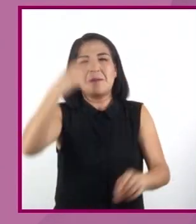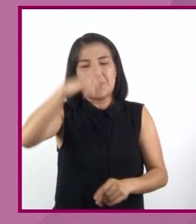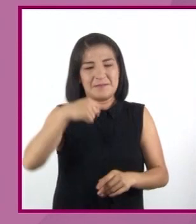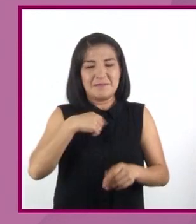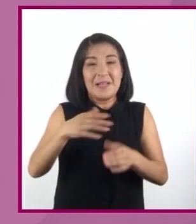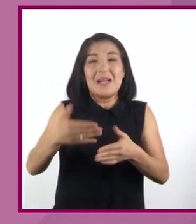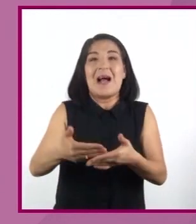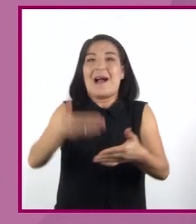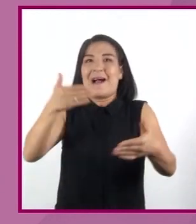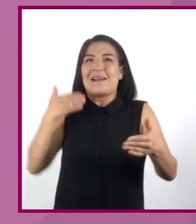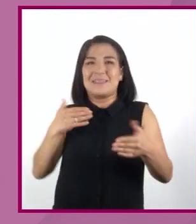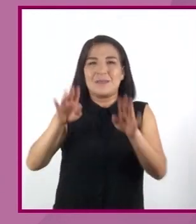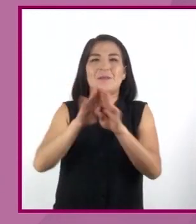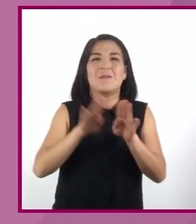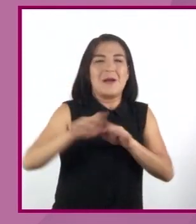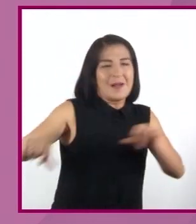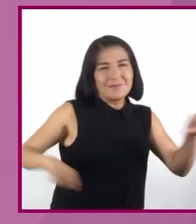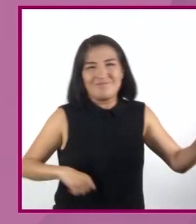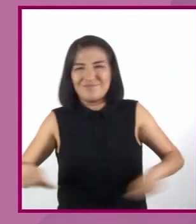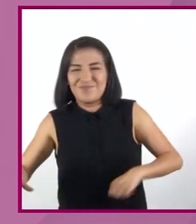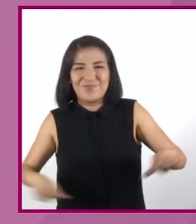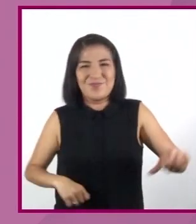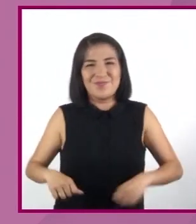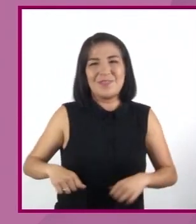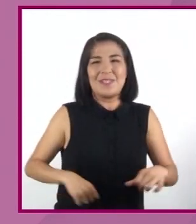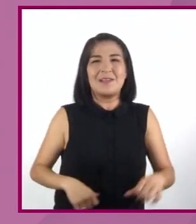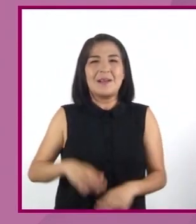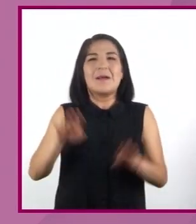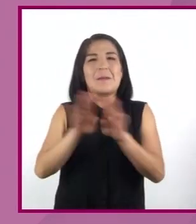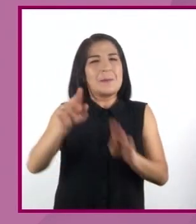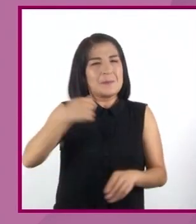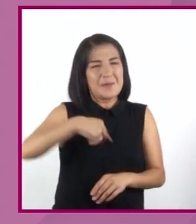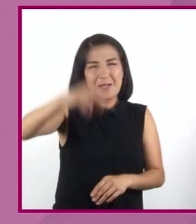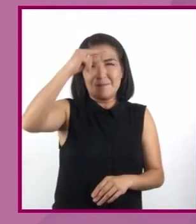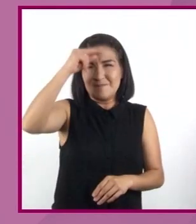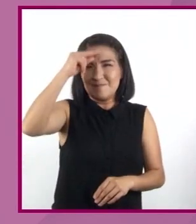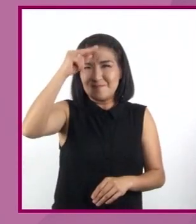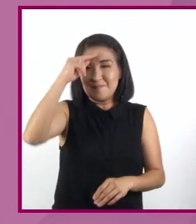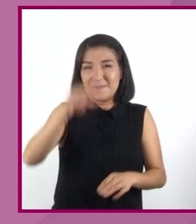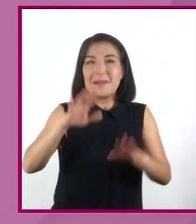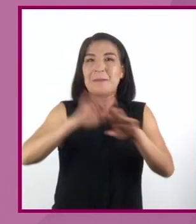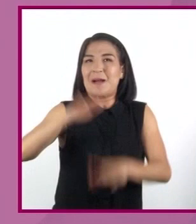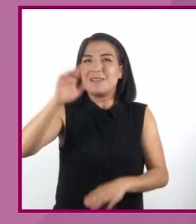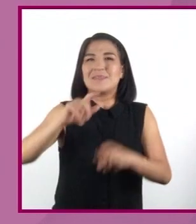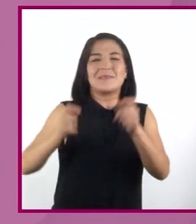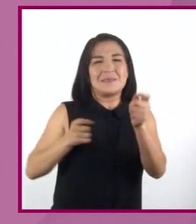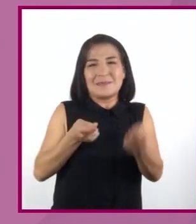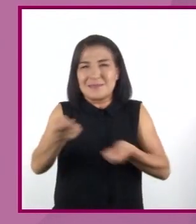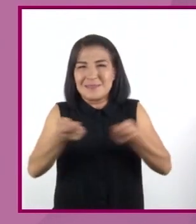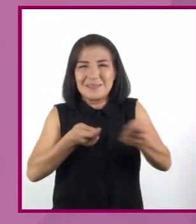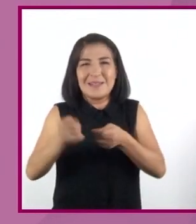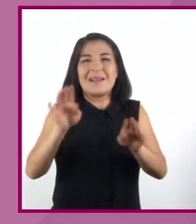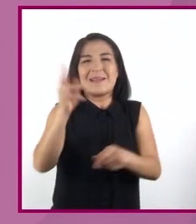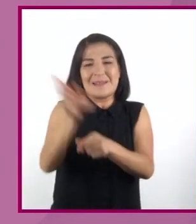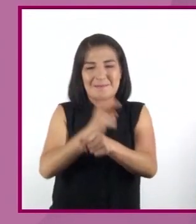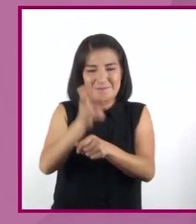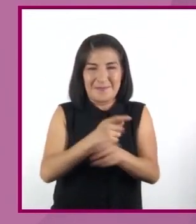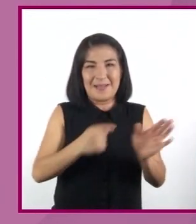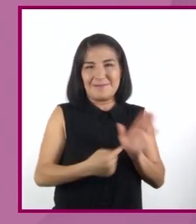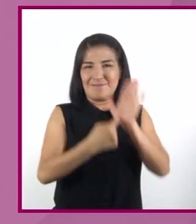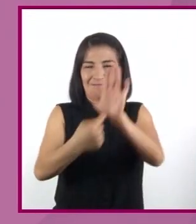nuestro tiempo, la ciencia ficción. Pi, nuestra inteligencia artificial, nos presentará a los invitados del día de